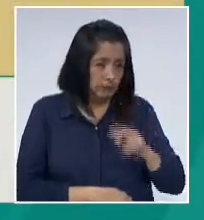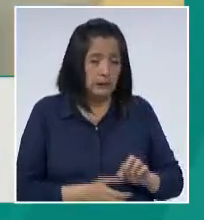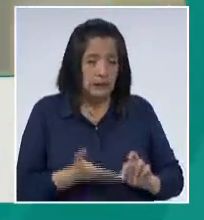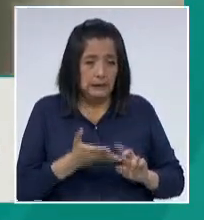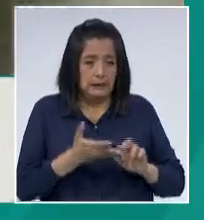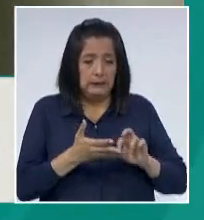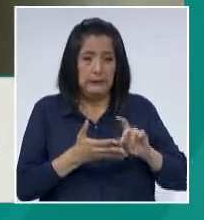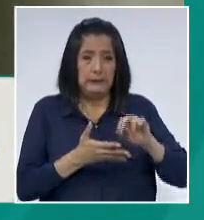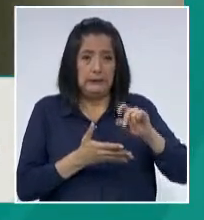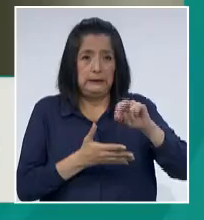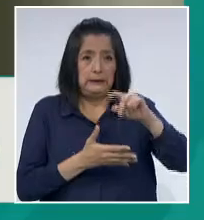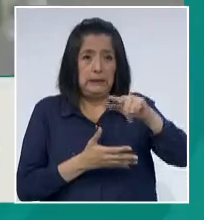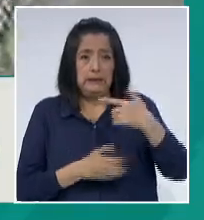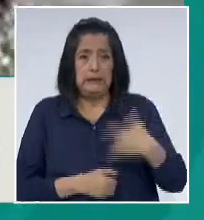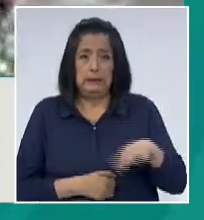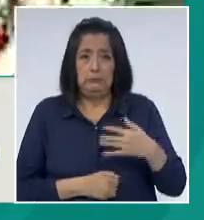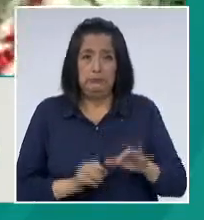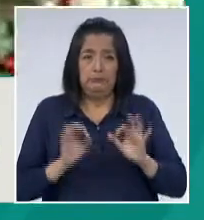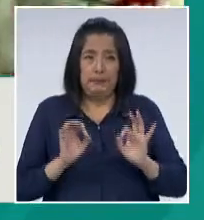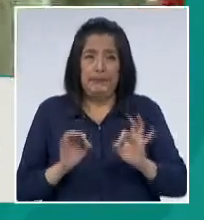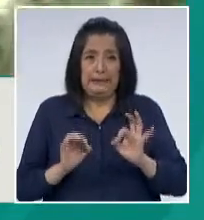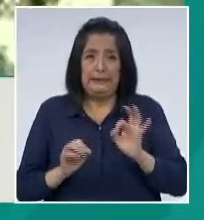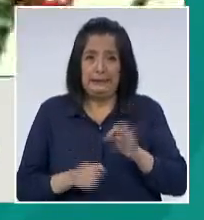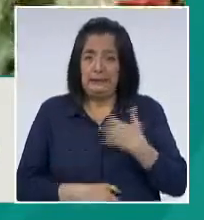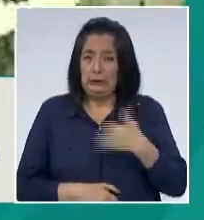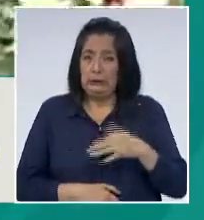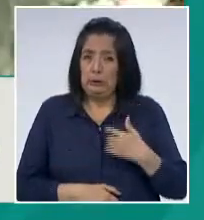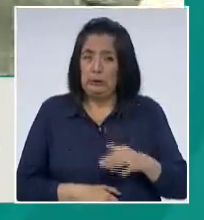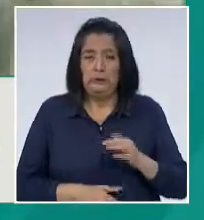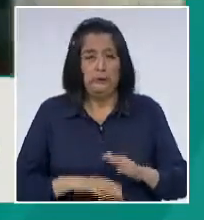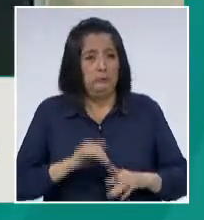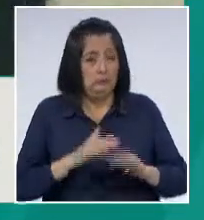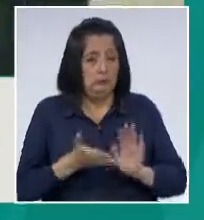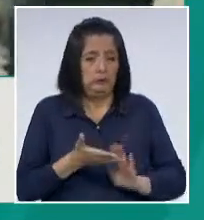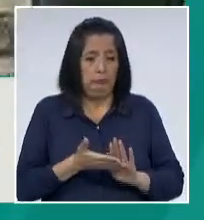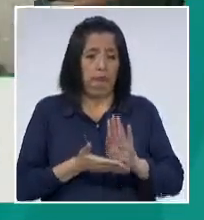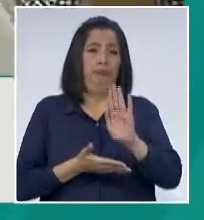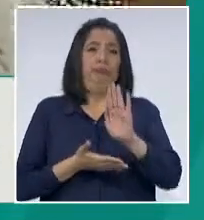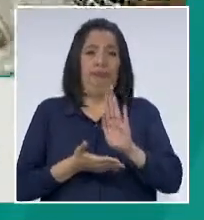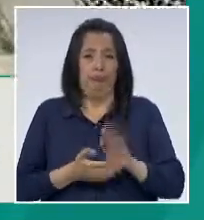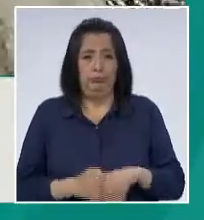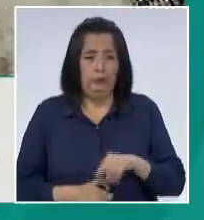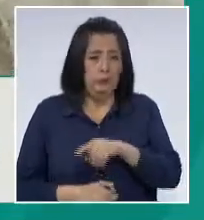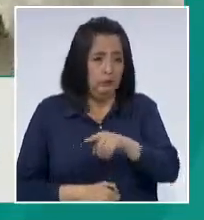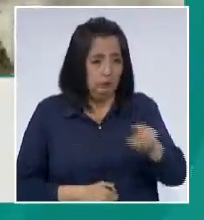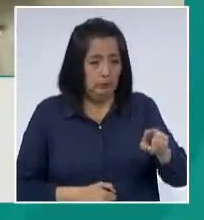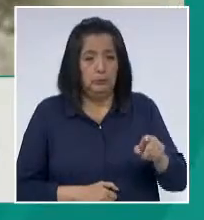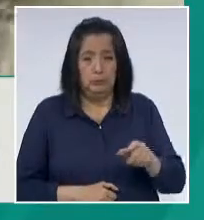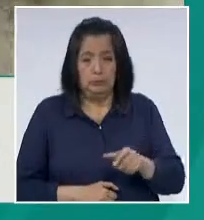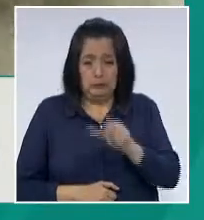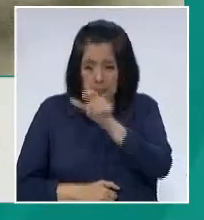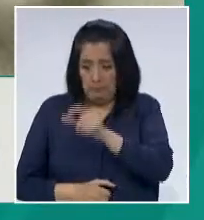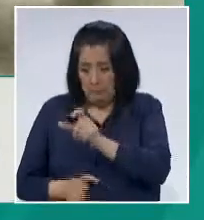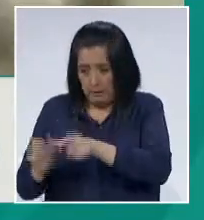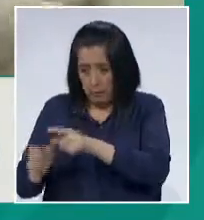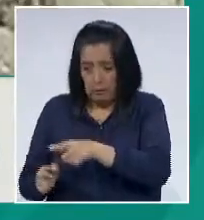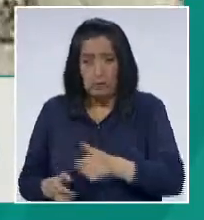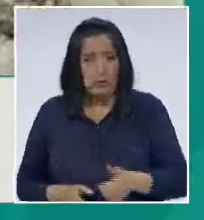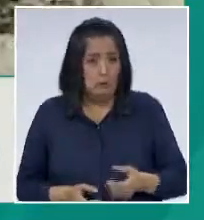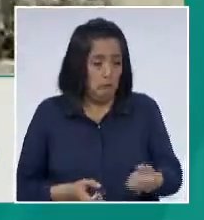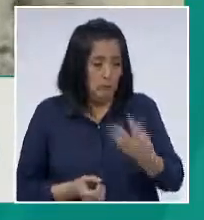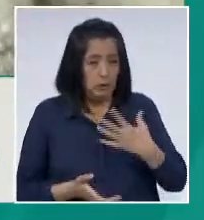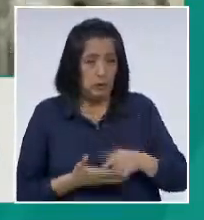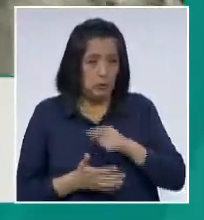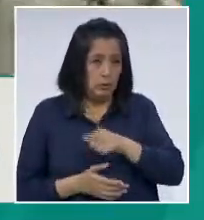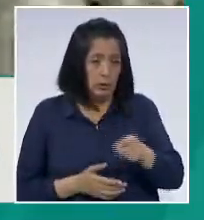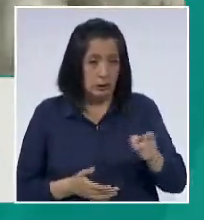son altamente peligrosas porque están de una manera bastante empinada. Incluso uno de los vecinos nos dijo que fueron ellos mismos